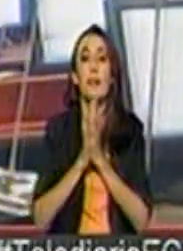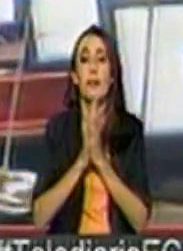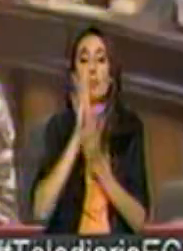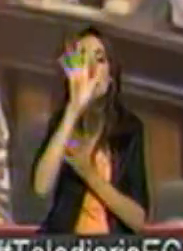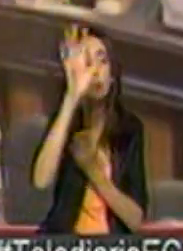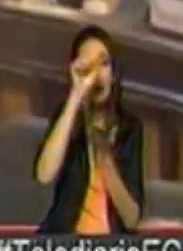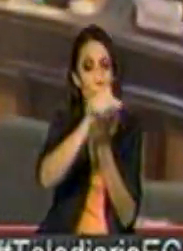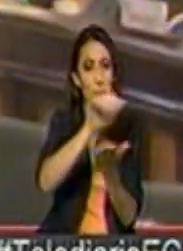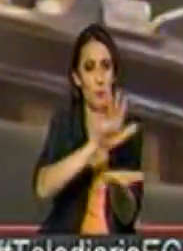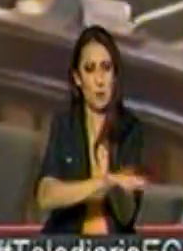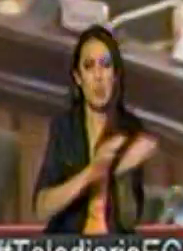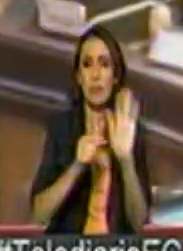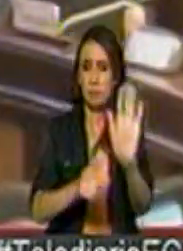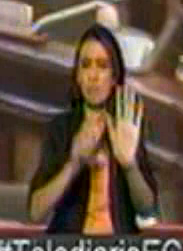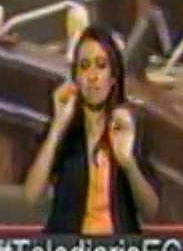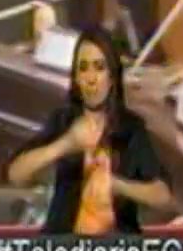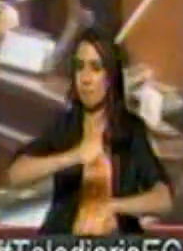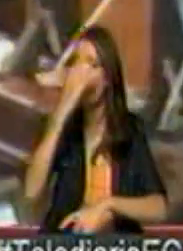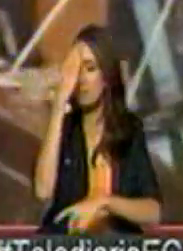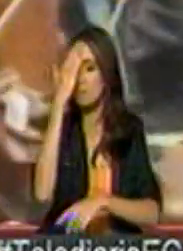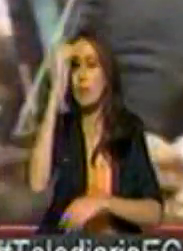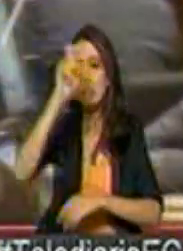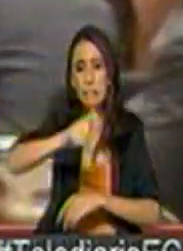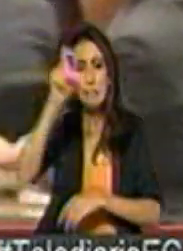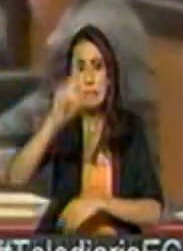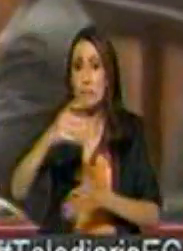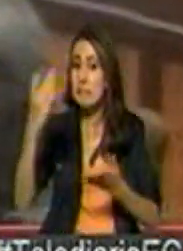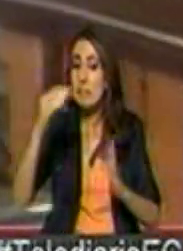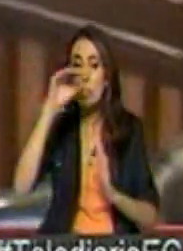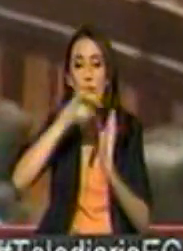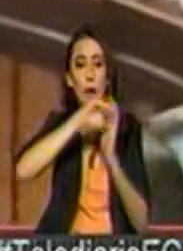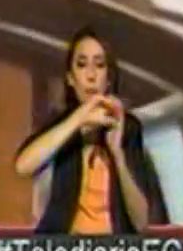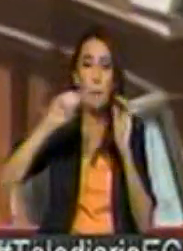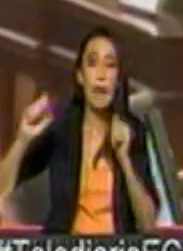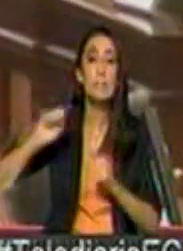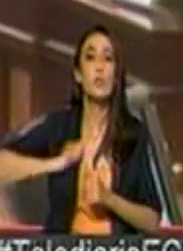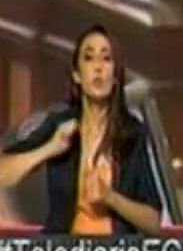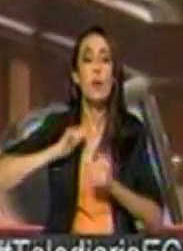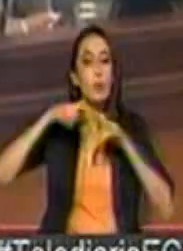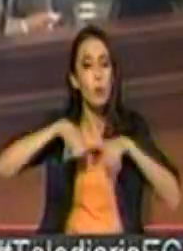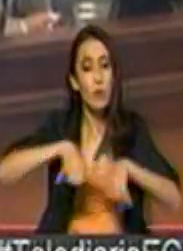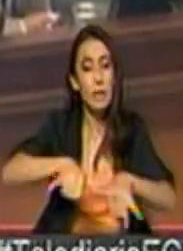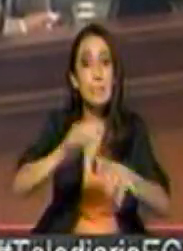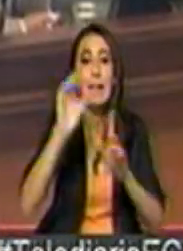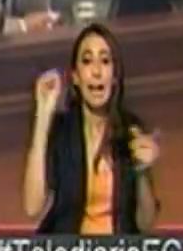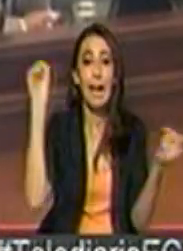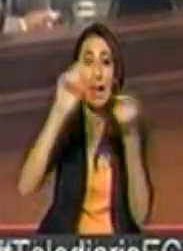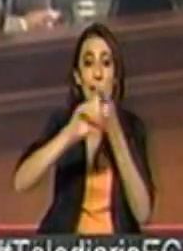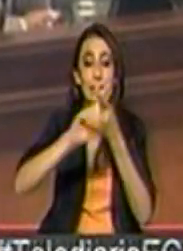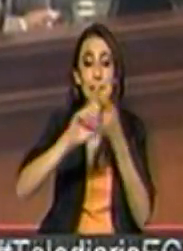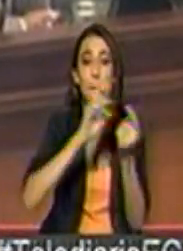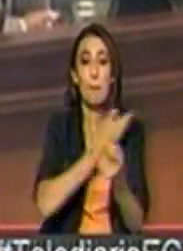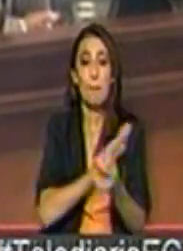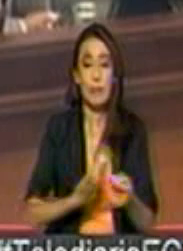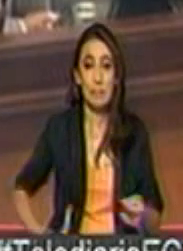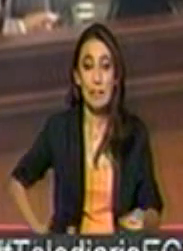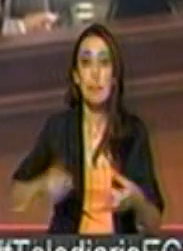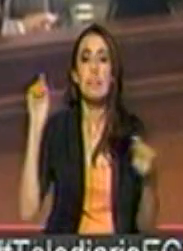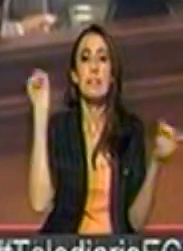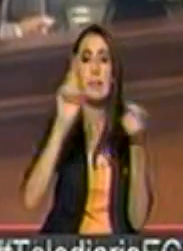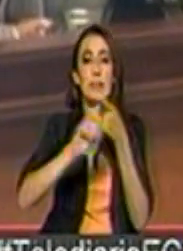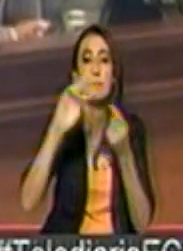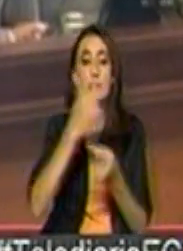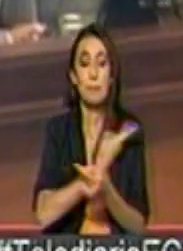al respecto y todos coinciden en la necesidad de eliminar la pensión vitalicia que se entrega a expresidentes y exvicepresidentes de la